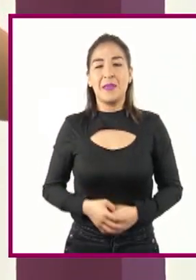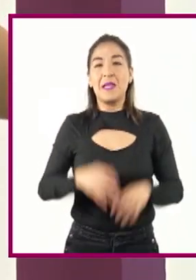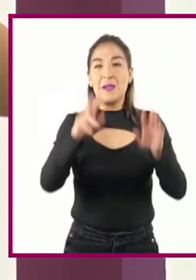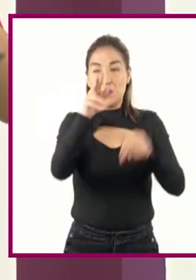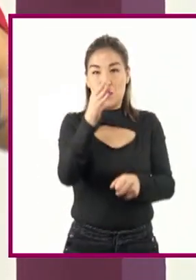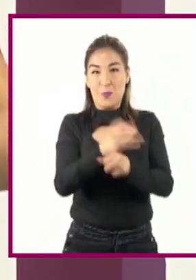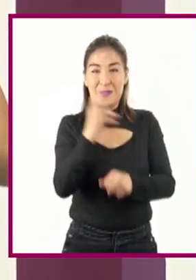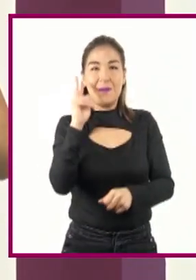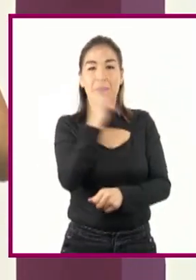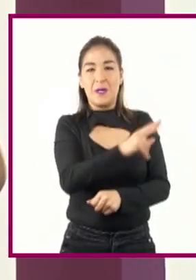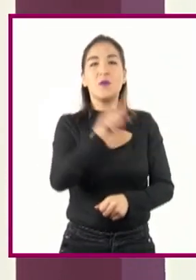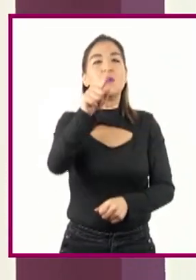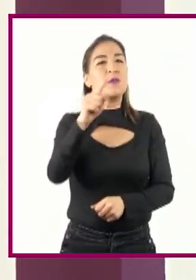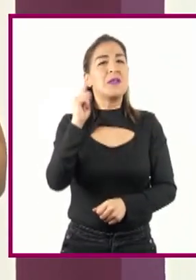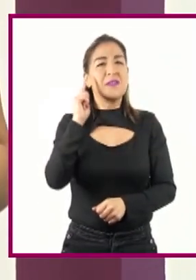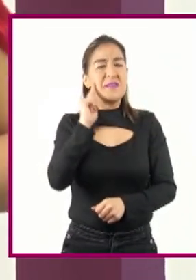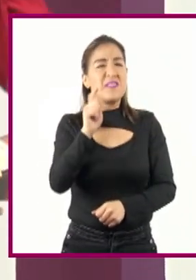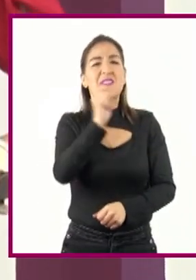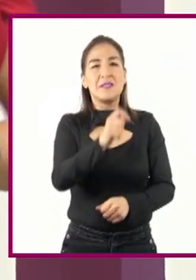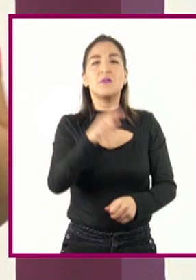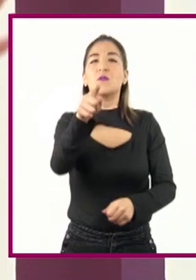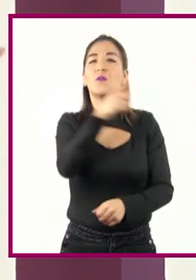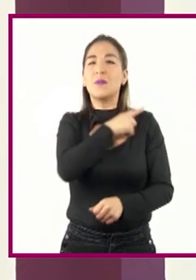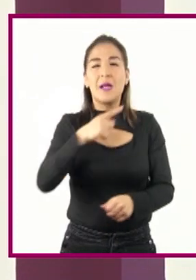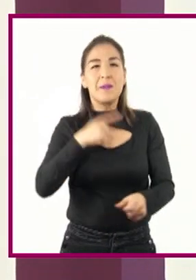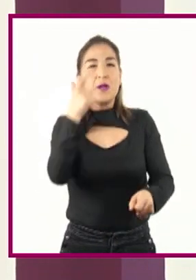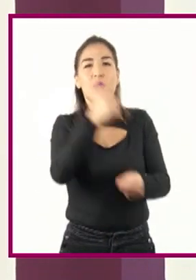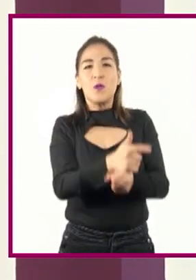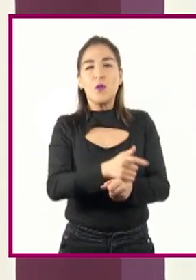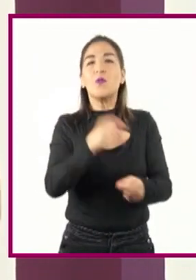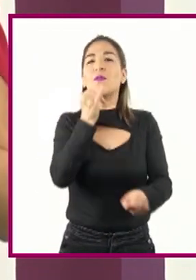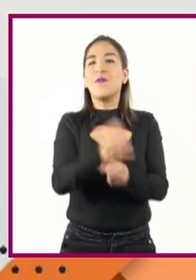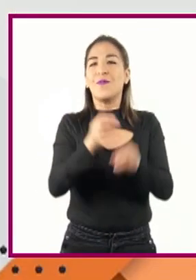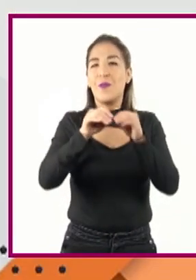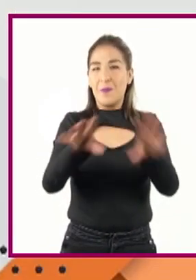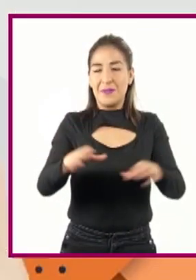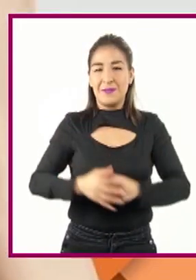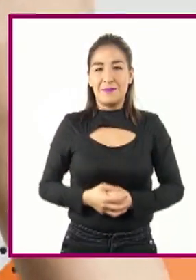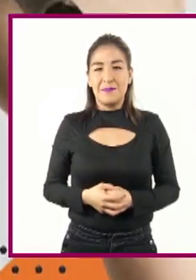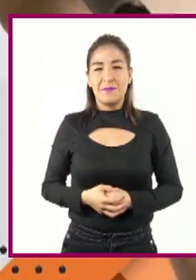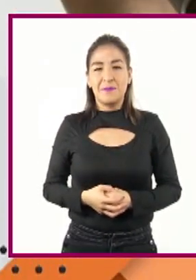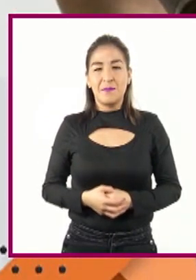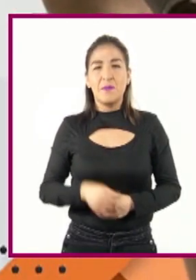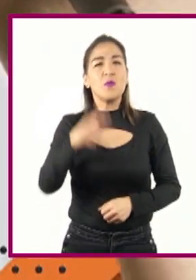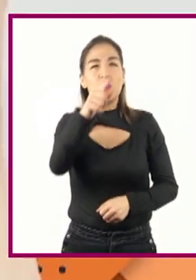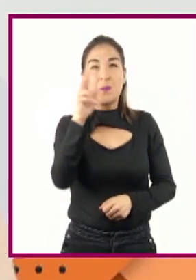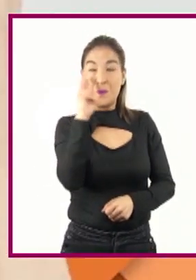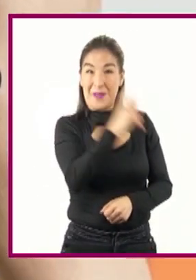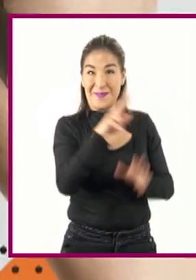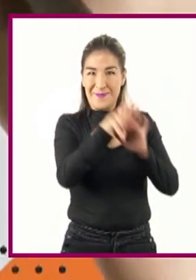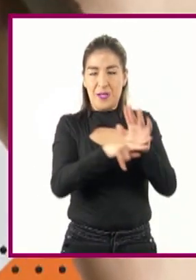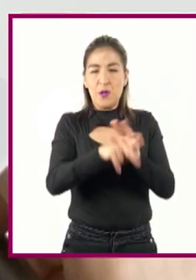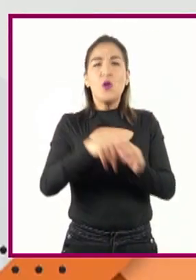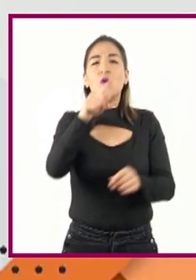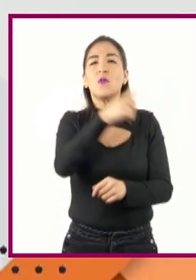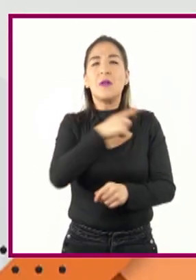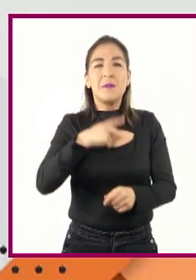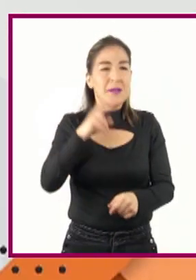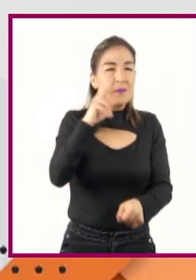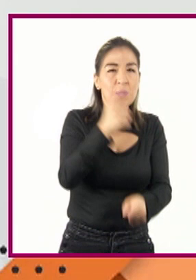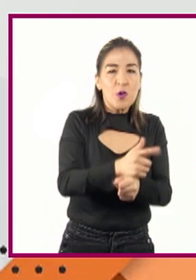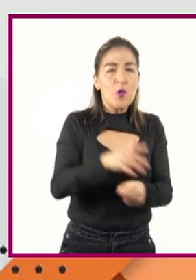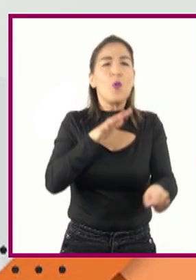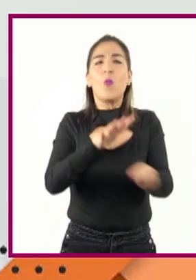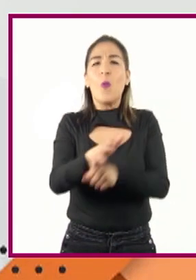Mientras lo vemos y escuchamos, traten de localizar la siguiente información. ¿Qué armas se crearon?